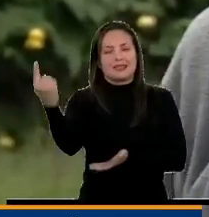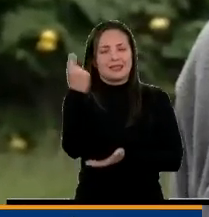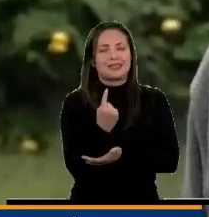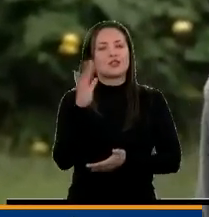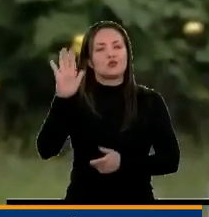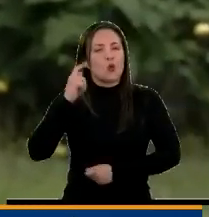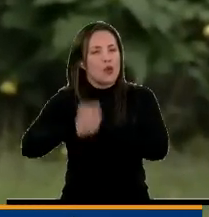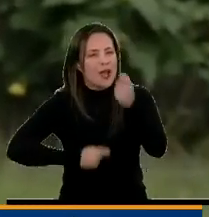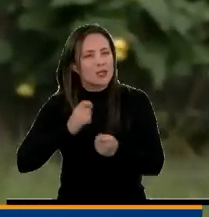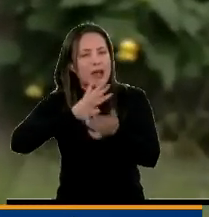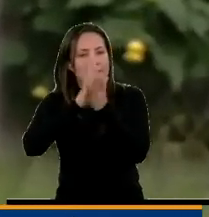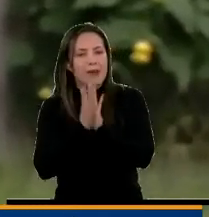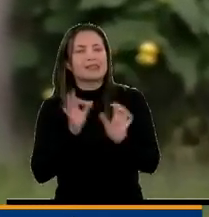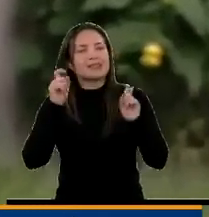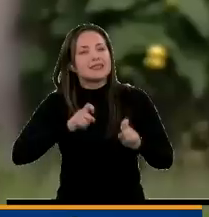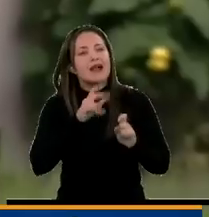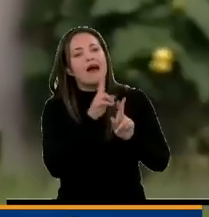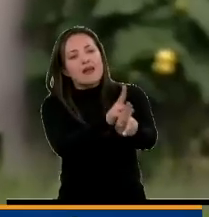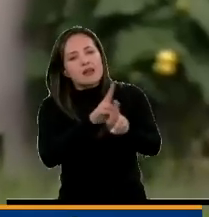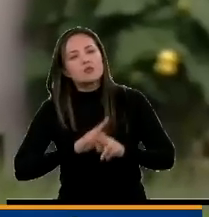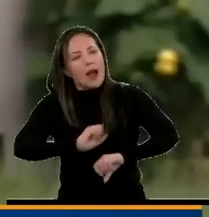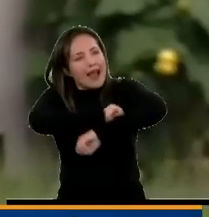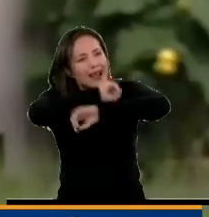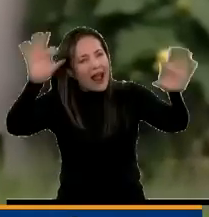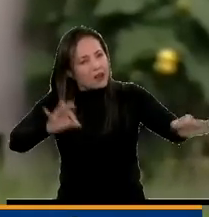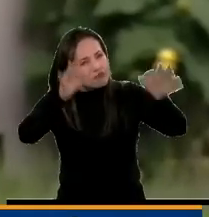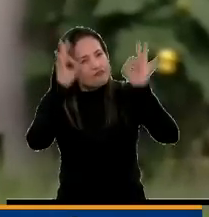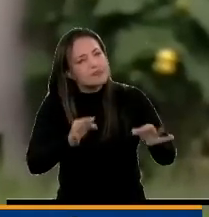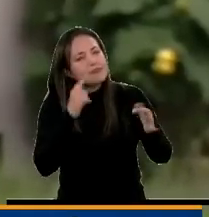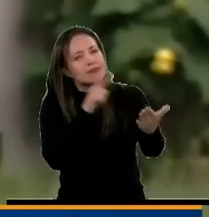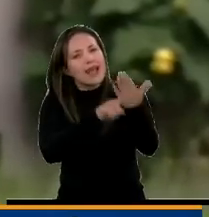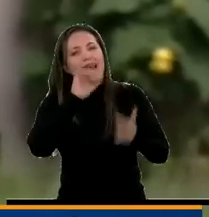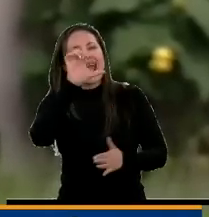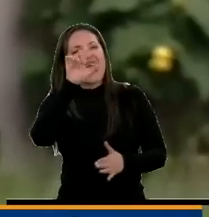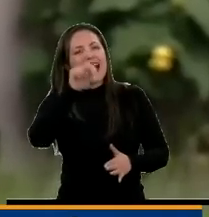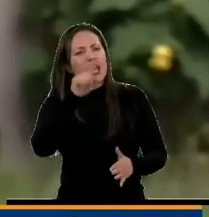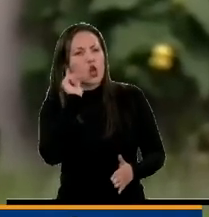Cepeda. Respuestas claras y contundentes de parte del ELN tras estos hechos